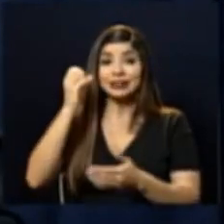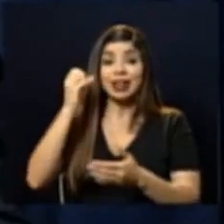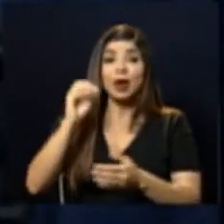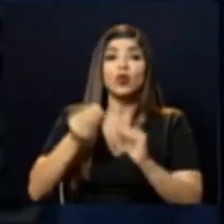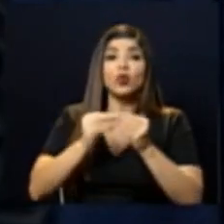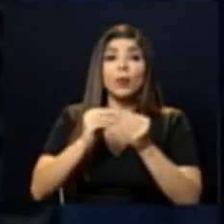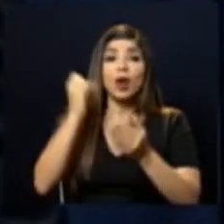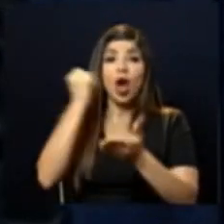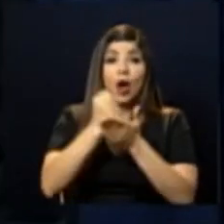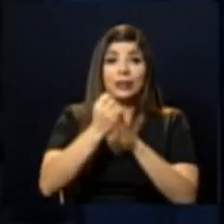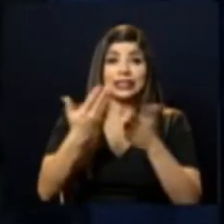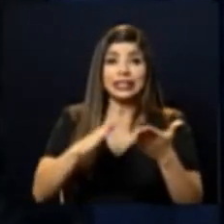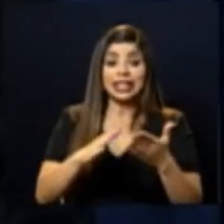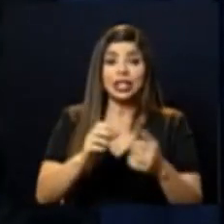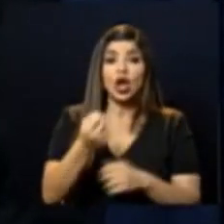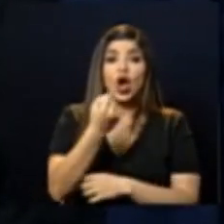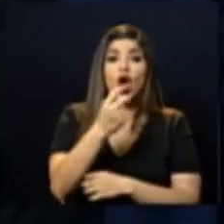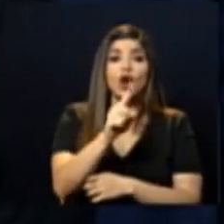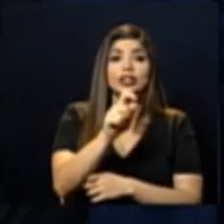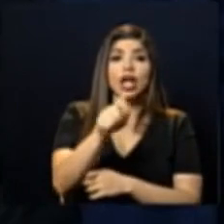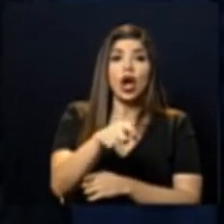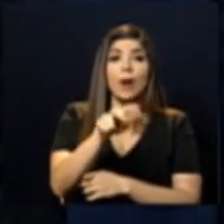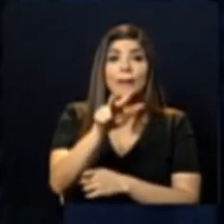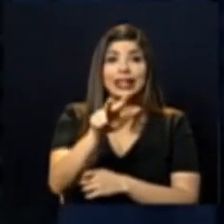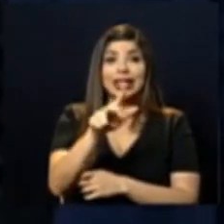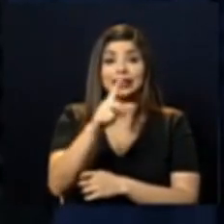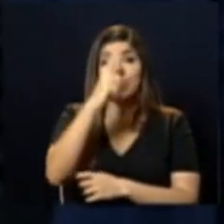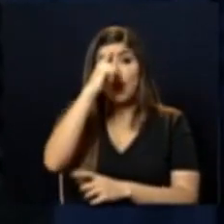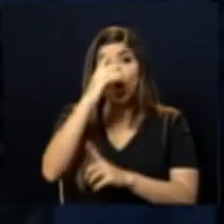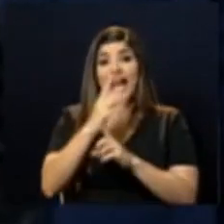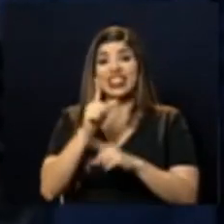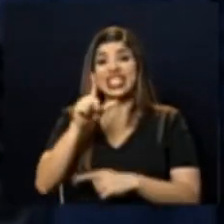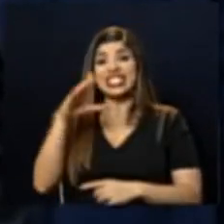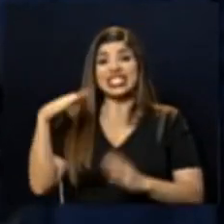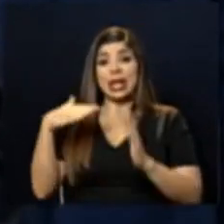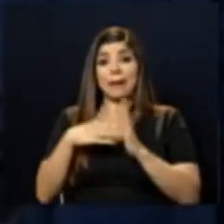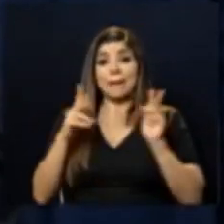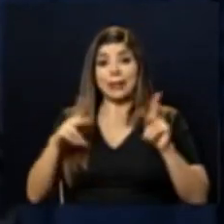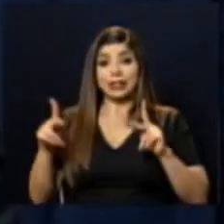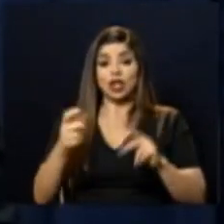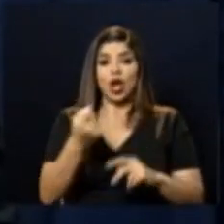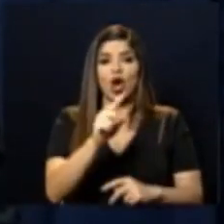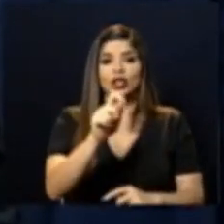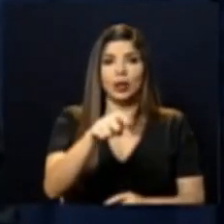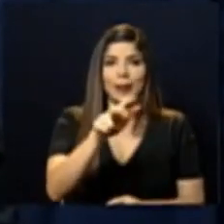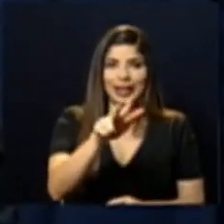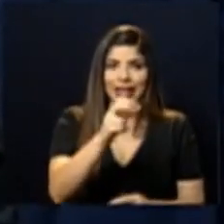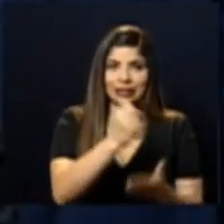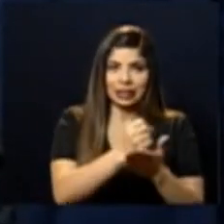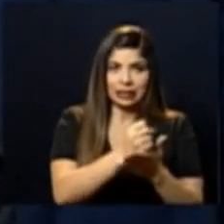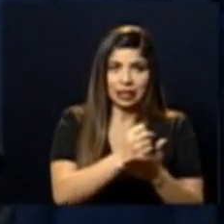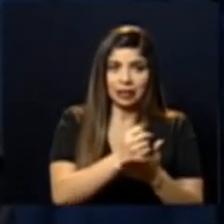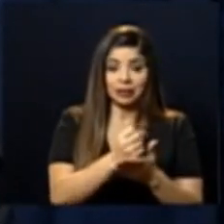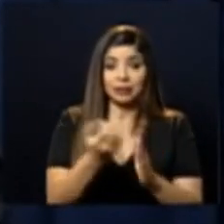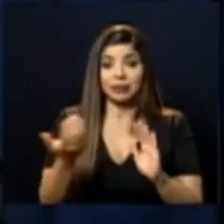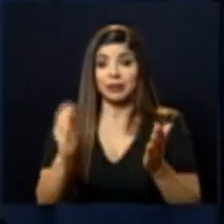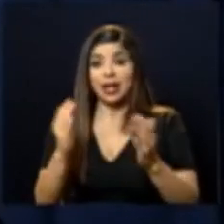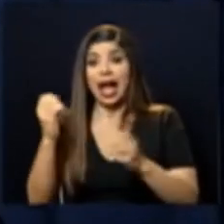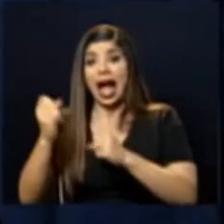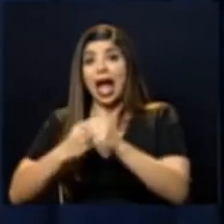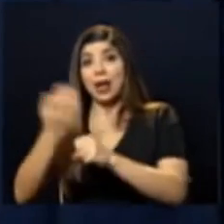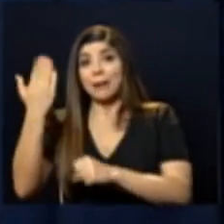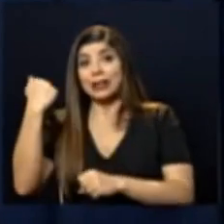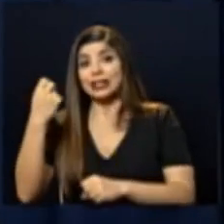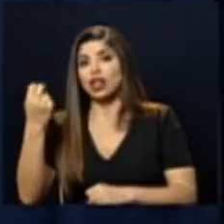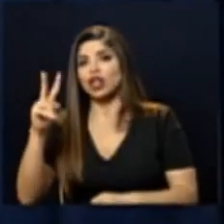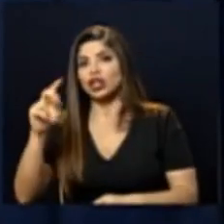de 11,3 por cada 100.000 habitantes, frente a 12,1 en el año